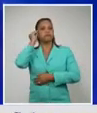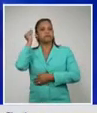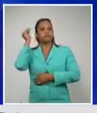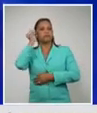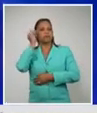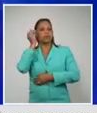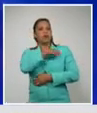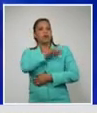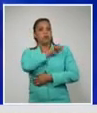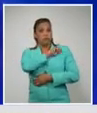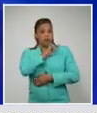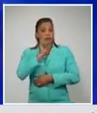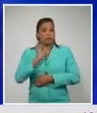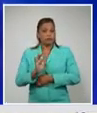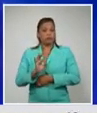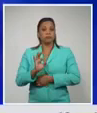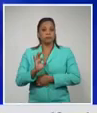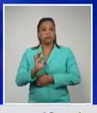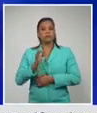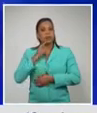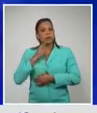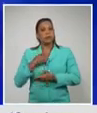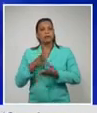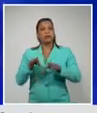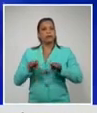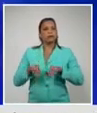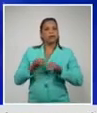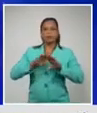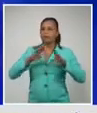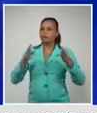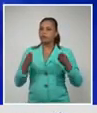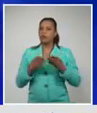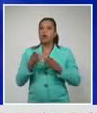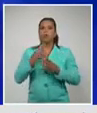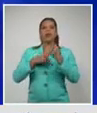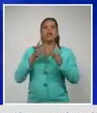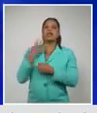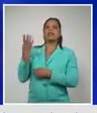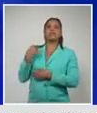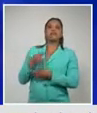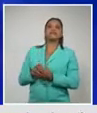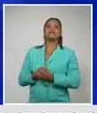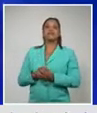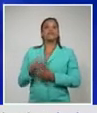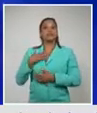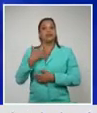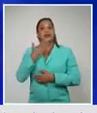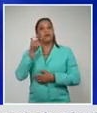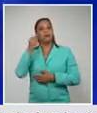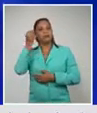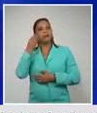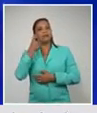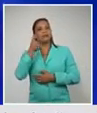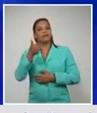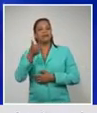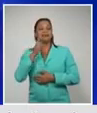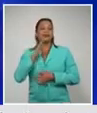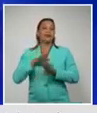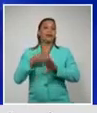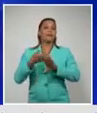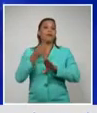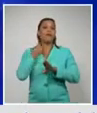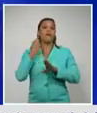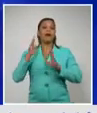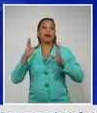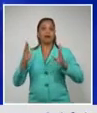que se irá adquiriendo, cualquiera dirá, oye, qué optimismo, ¿no? Porque después de un año todavía vemos